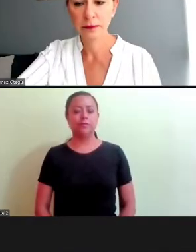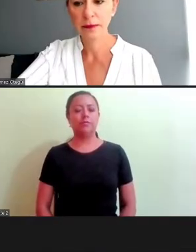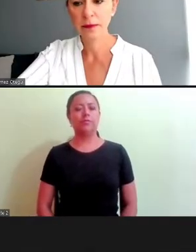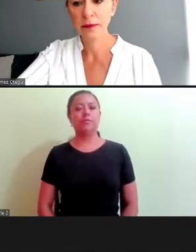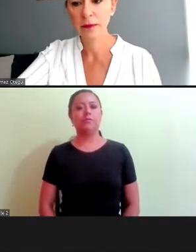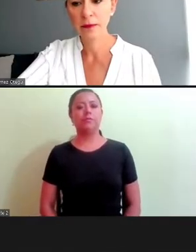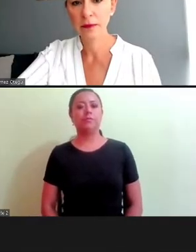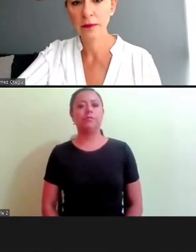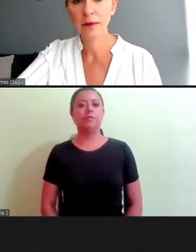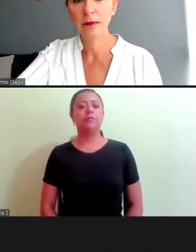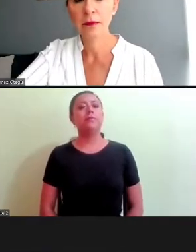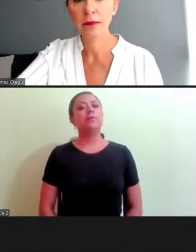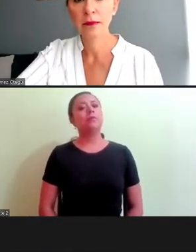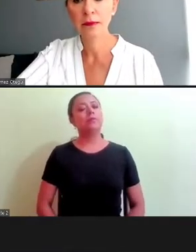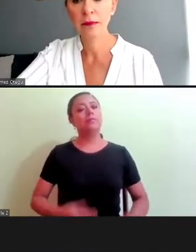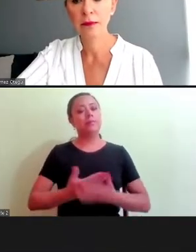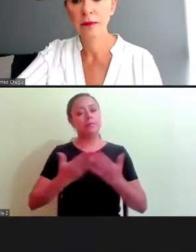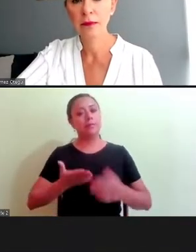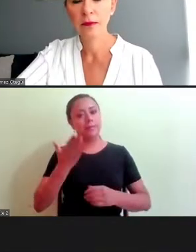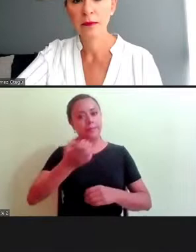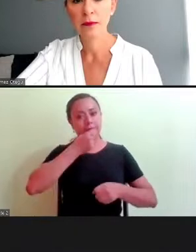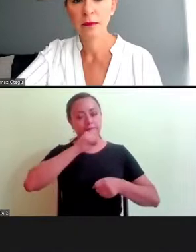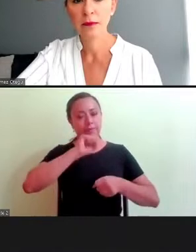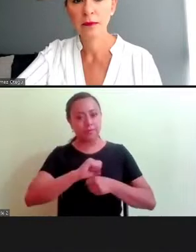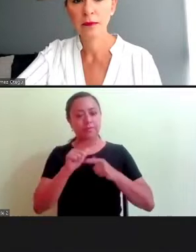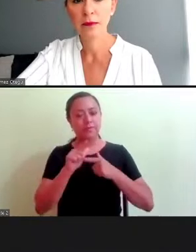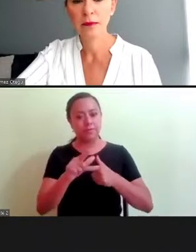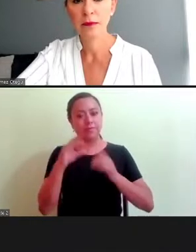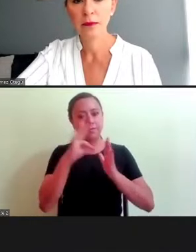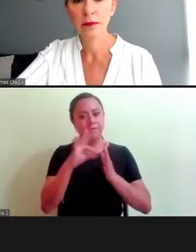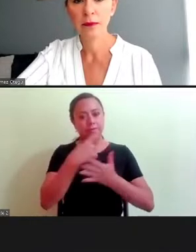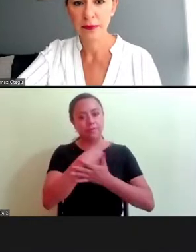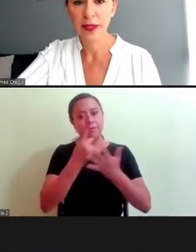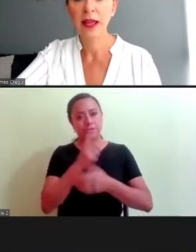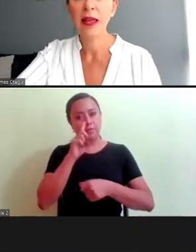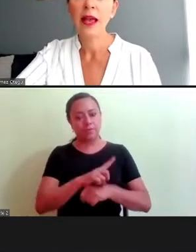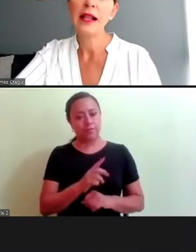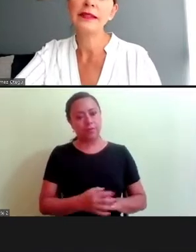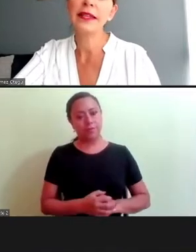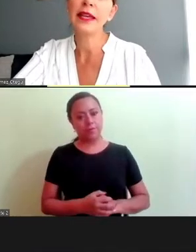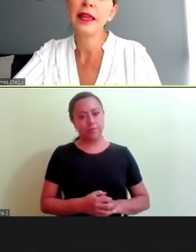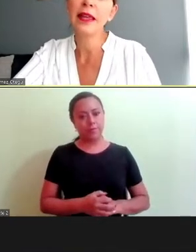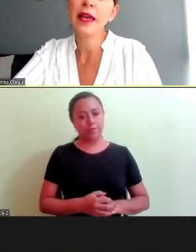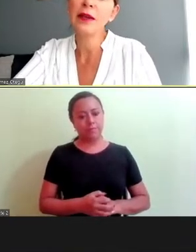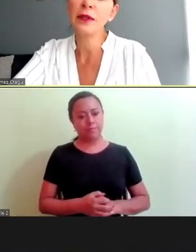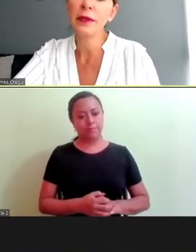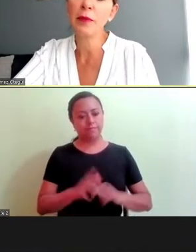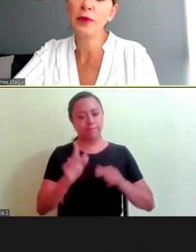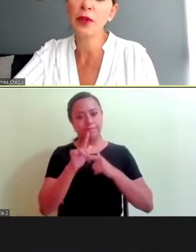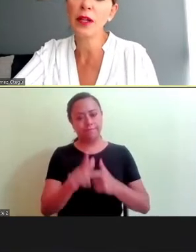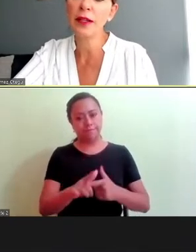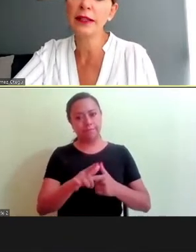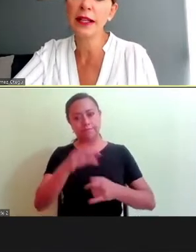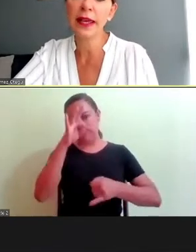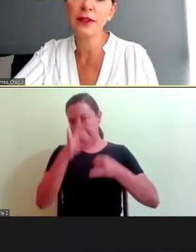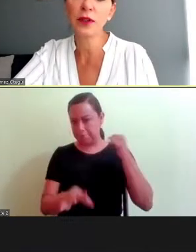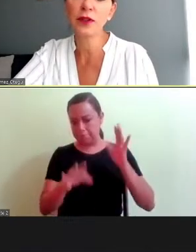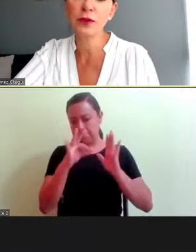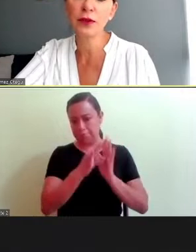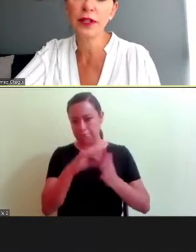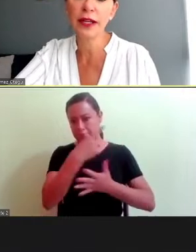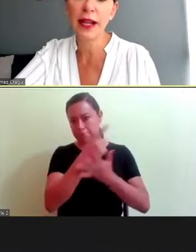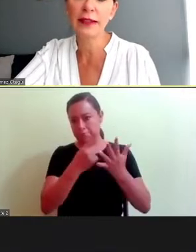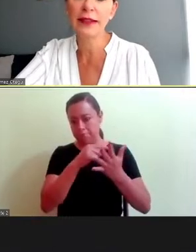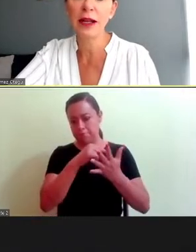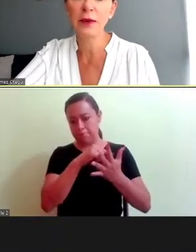Gracias. Pido atentamente a la Secretaría continúe con el siguiente punto del orden del día. El siguiente y último punto del orden del día